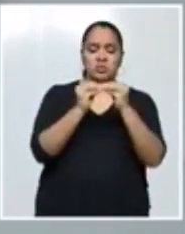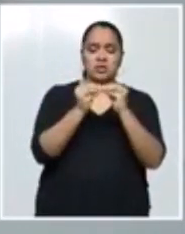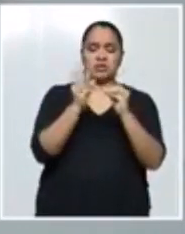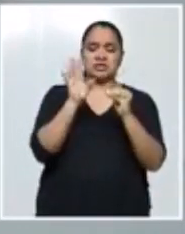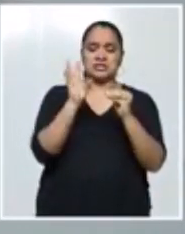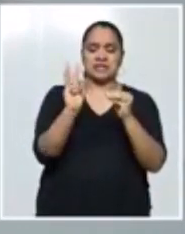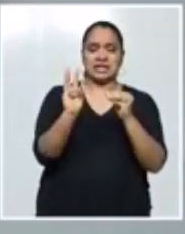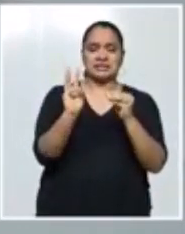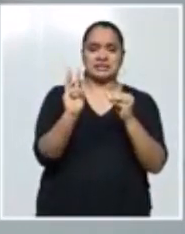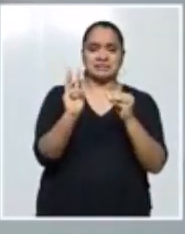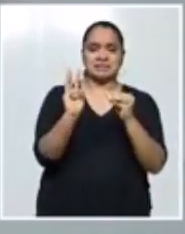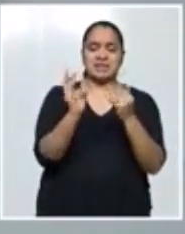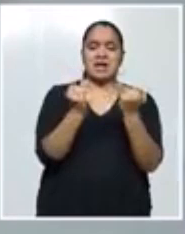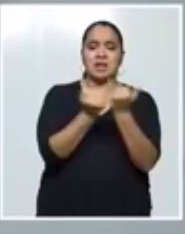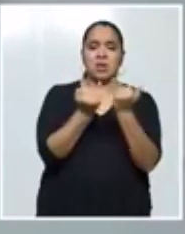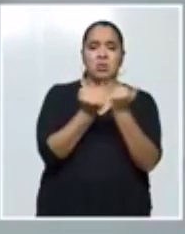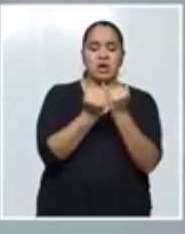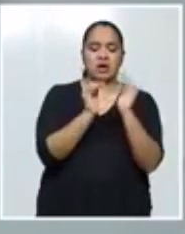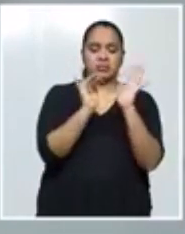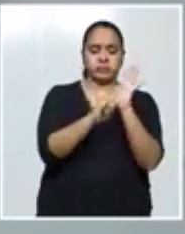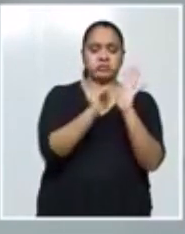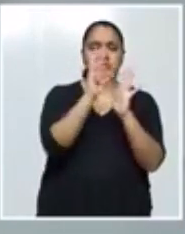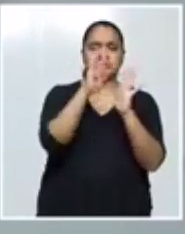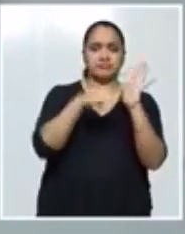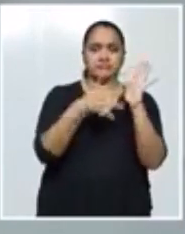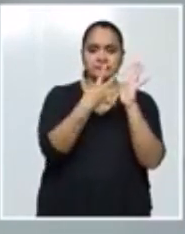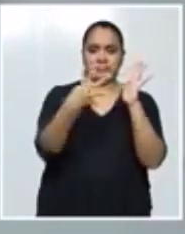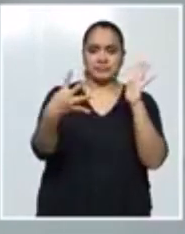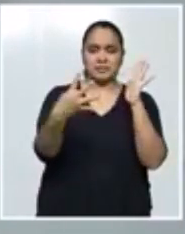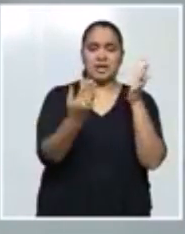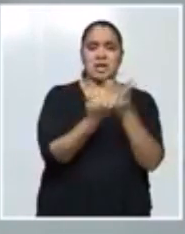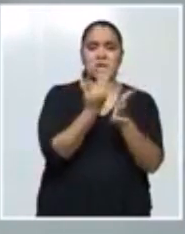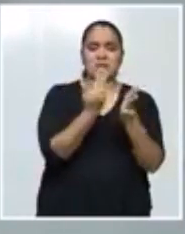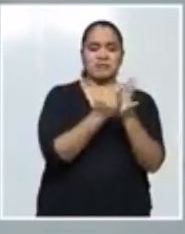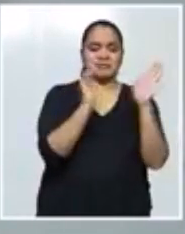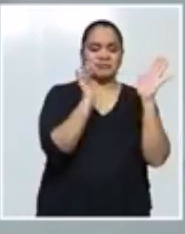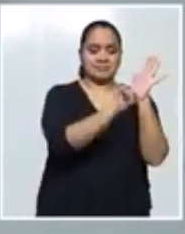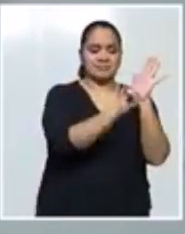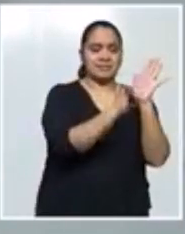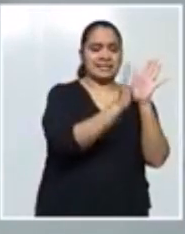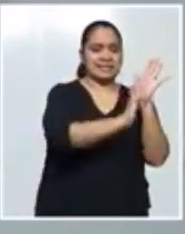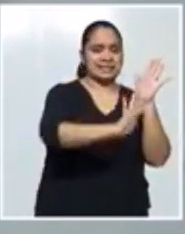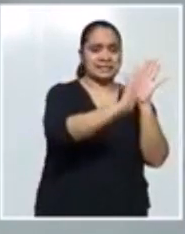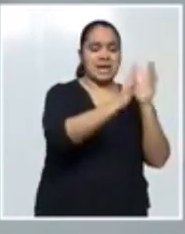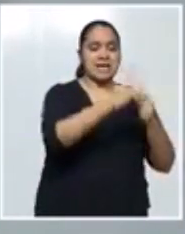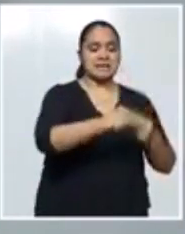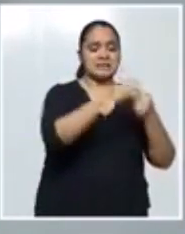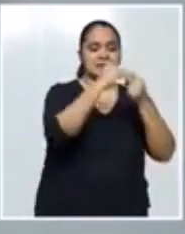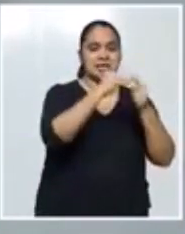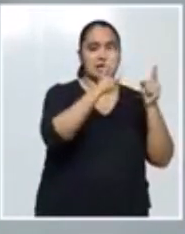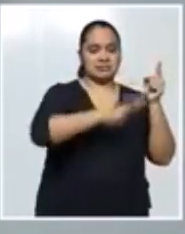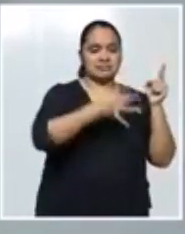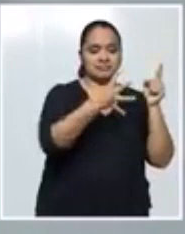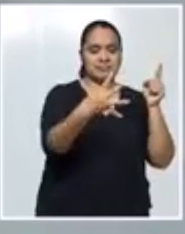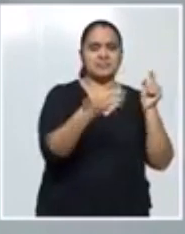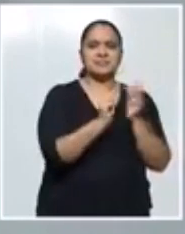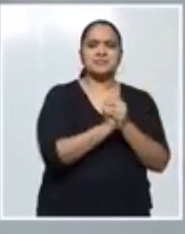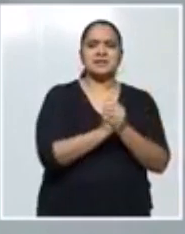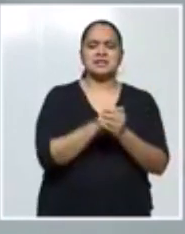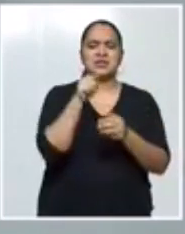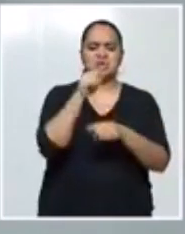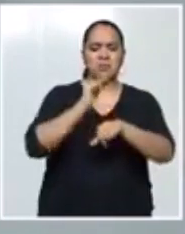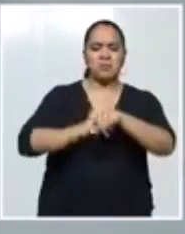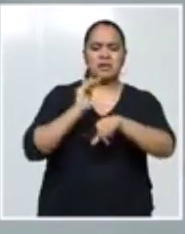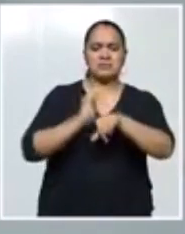6 tal y como lo establece el calendario de circulación para este sector del país 5 los salvoconductos